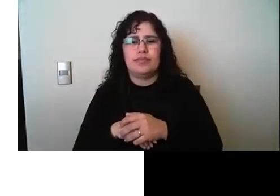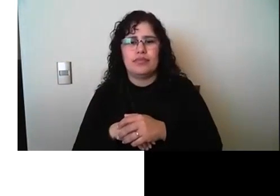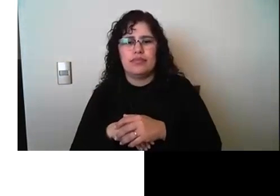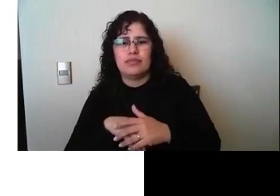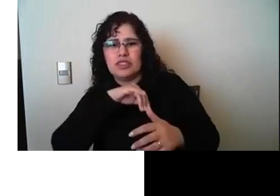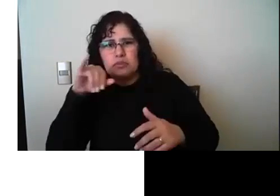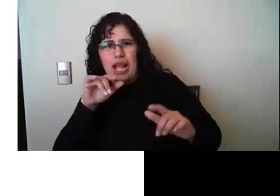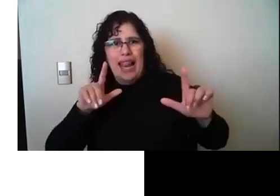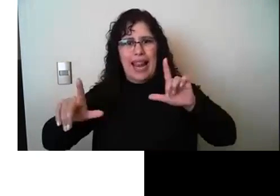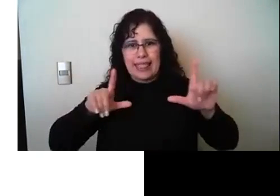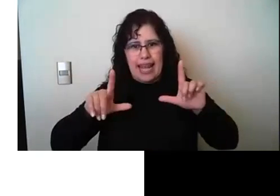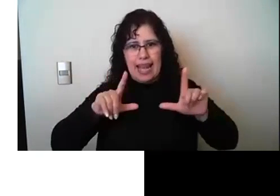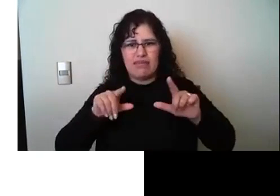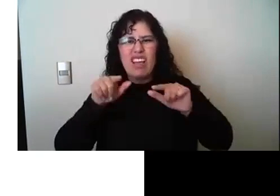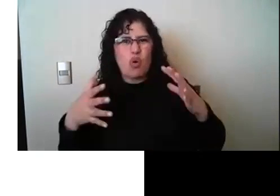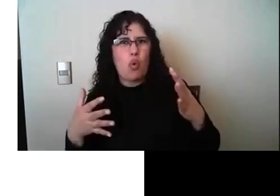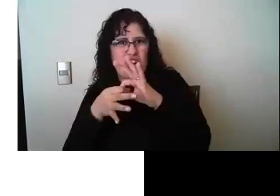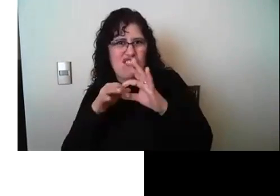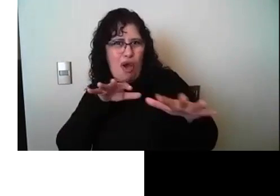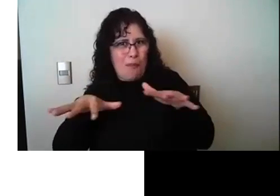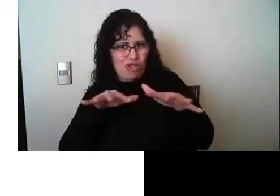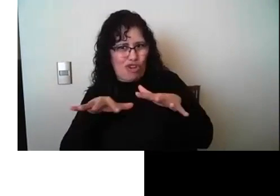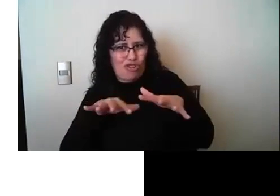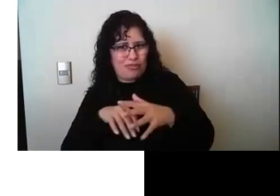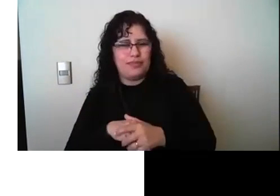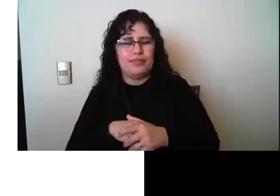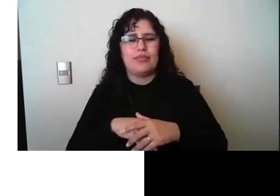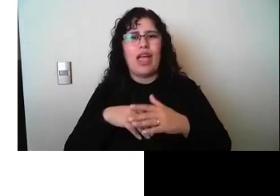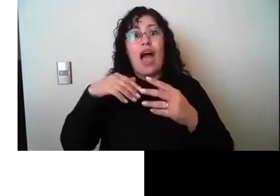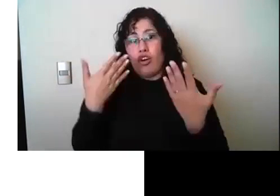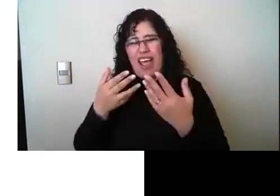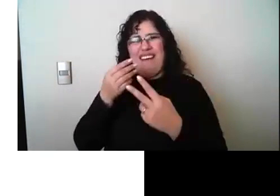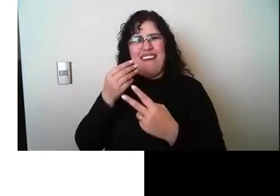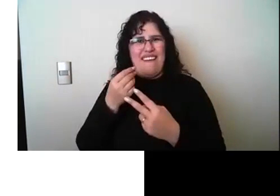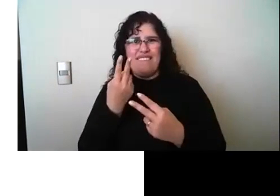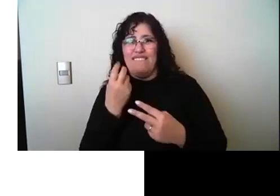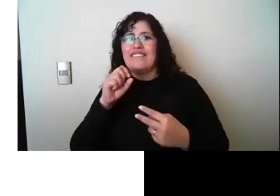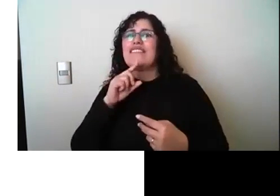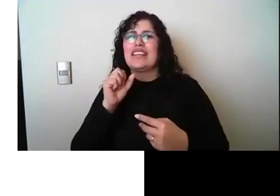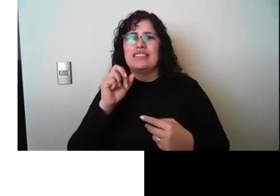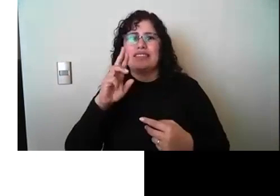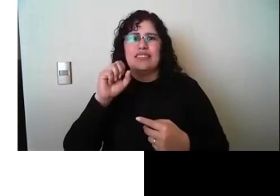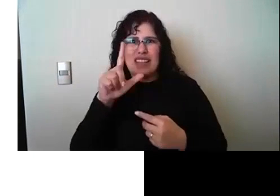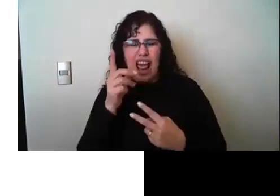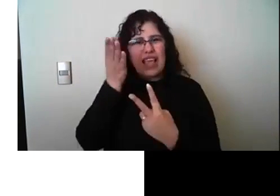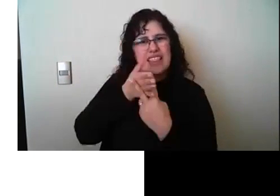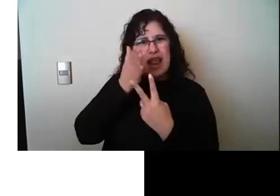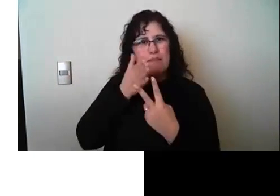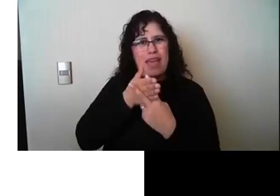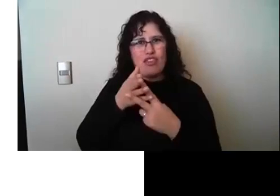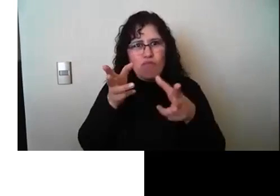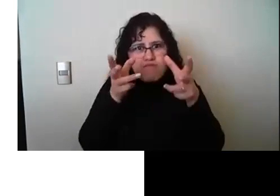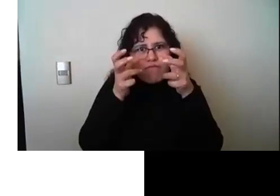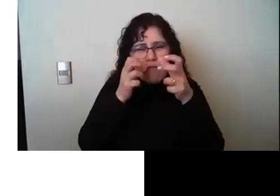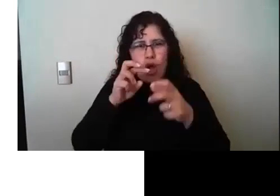si recuerdan de eso. El ventral intermedio, asociado en este caso a la propiocepción. Y aquí tenemos, si